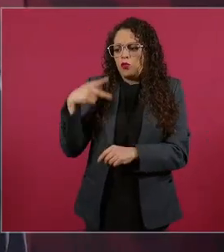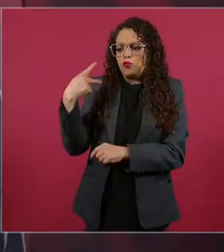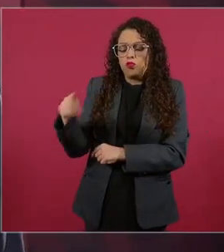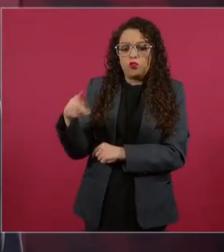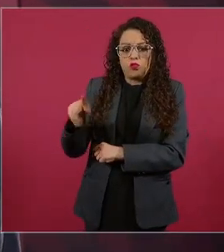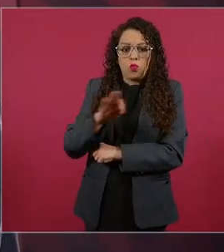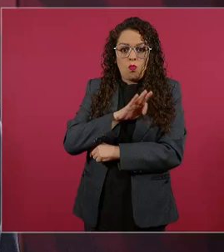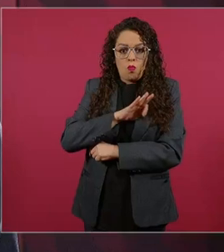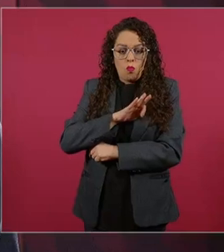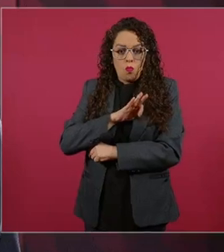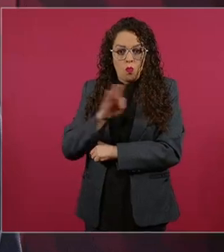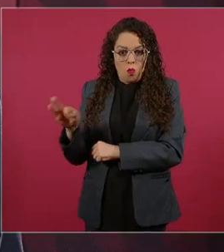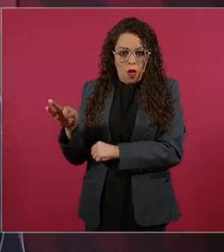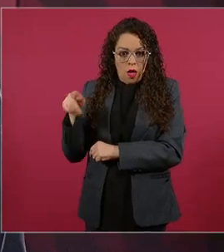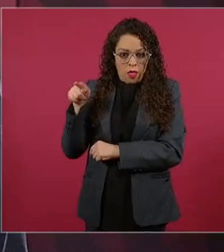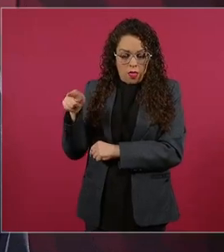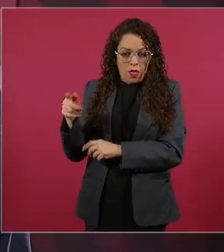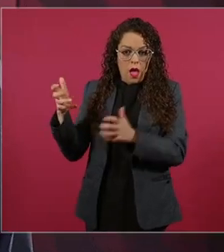para